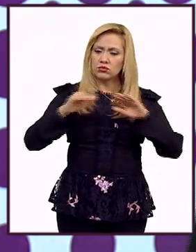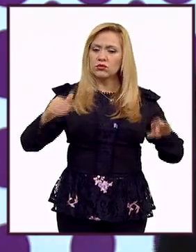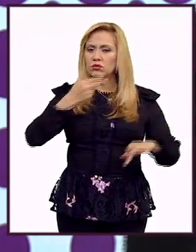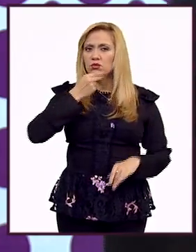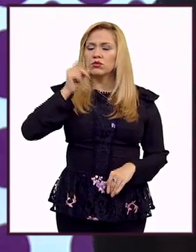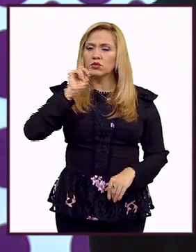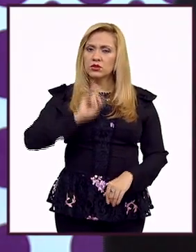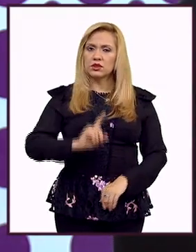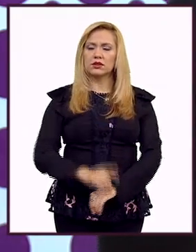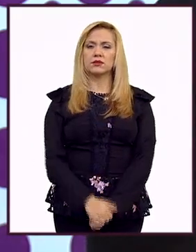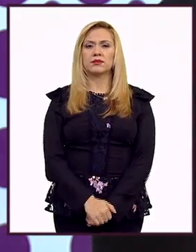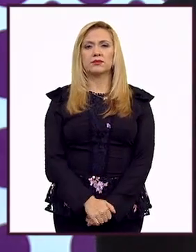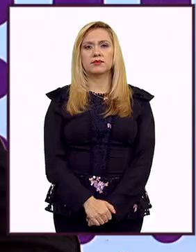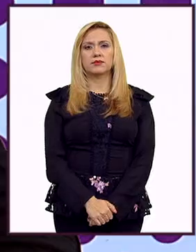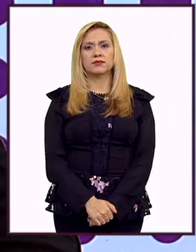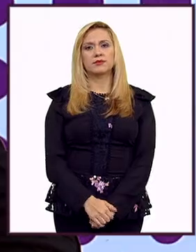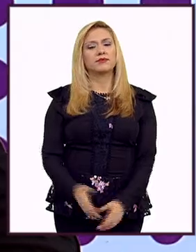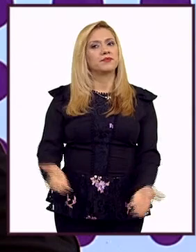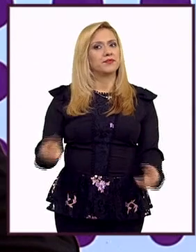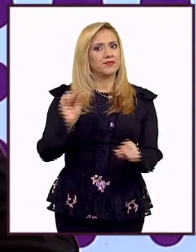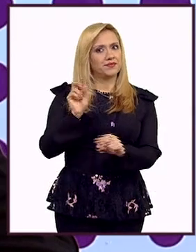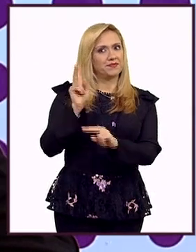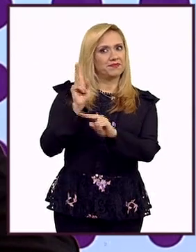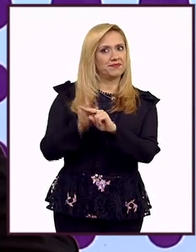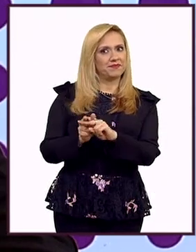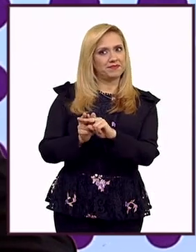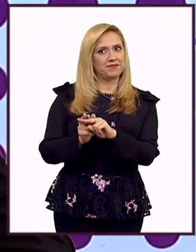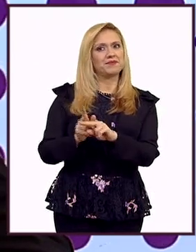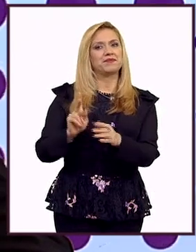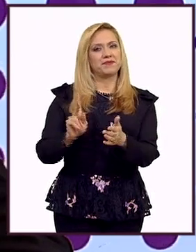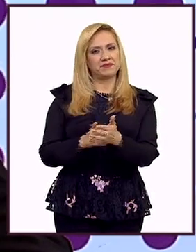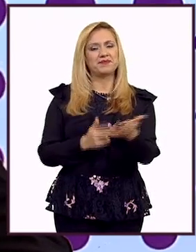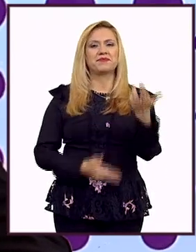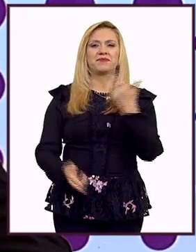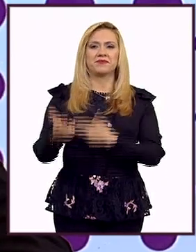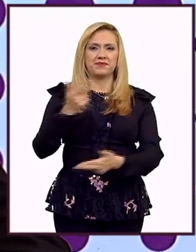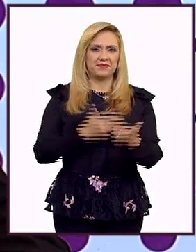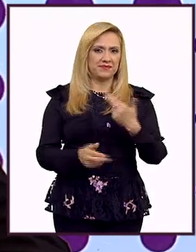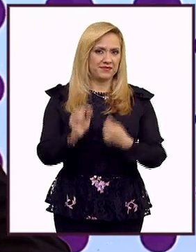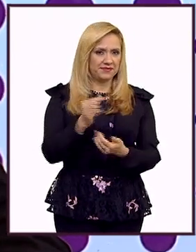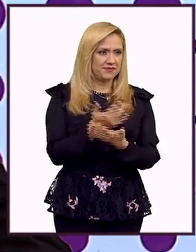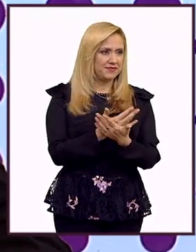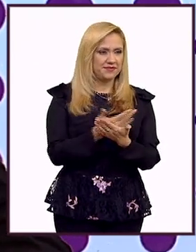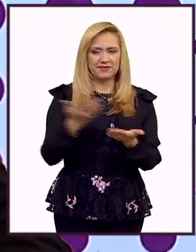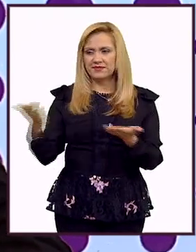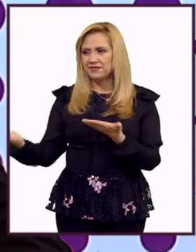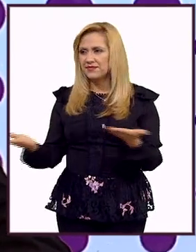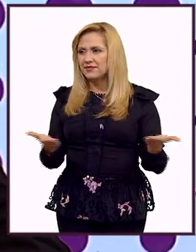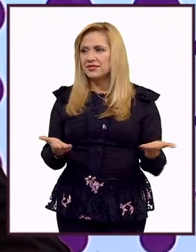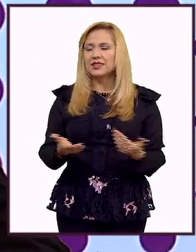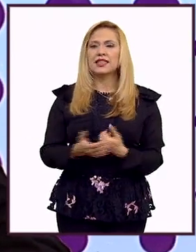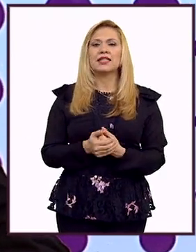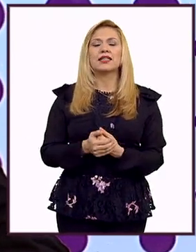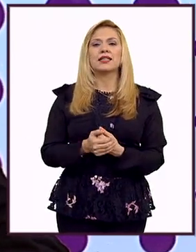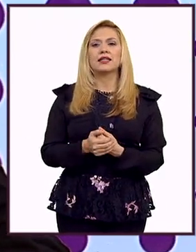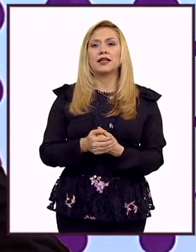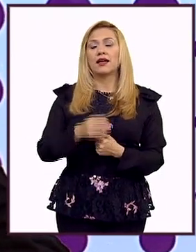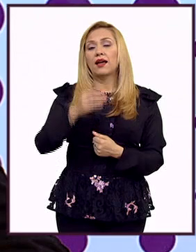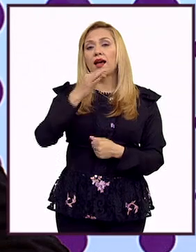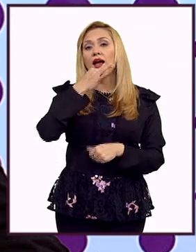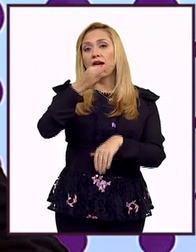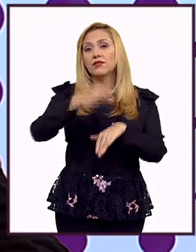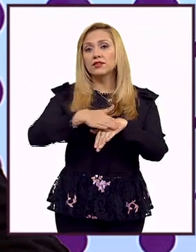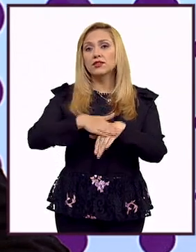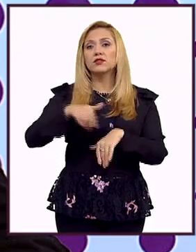mujeres. Muy bien, es momento de hacer un corte, podemos volver sobre este tema si quieren dar alguna otra idea. Les recordamos que